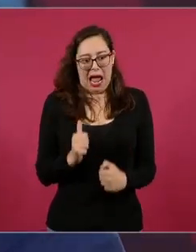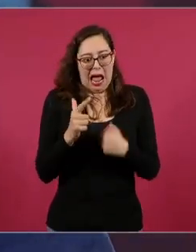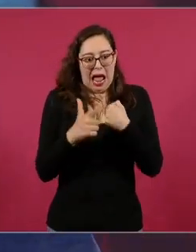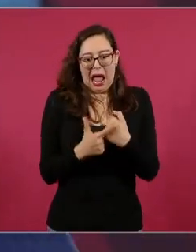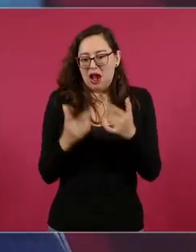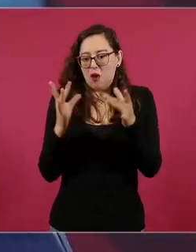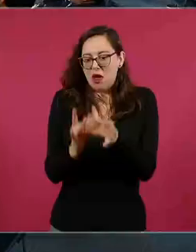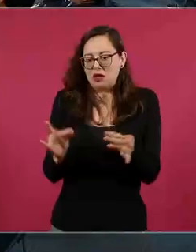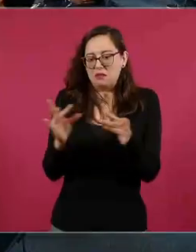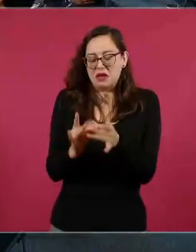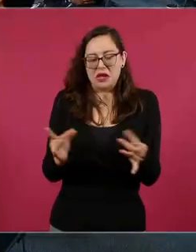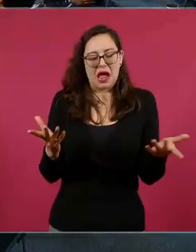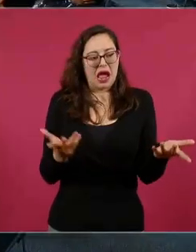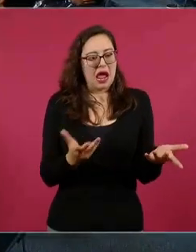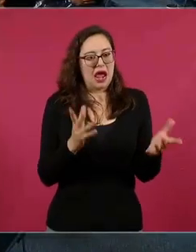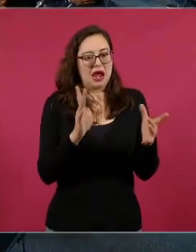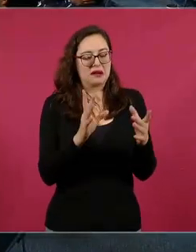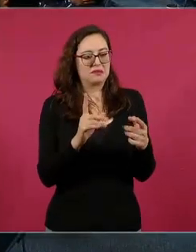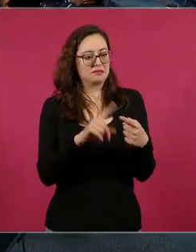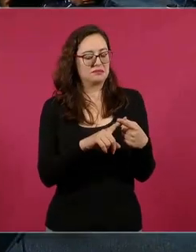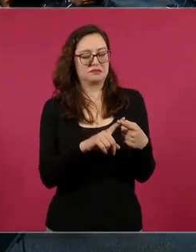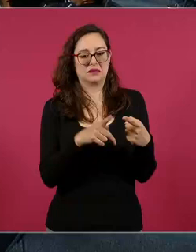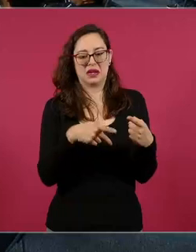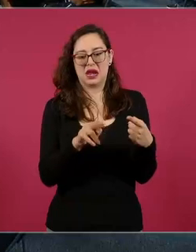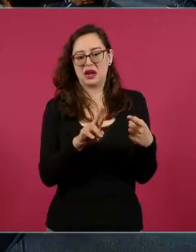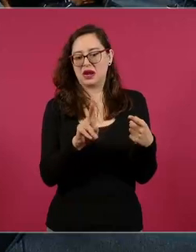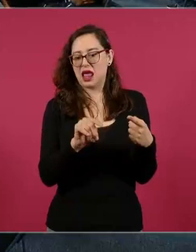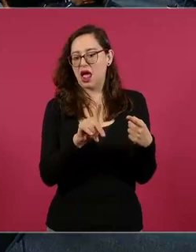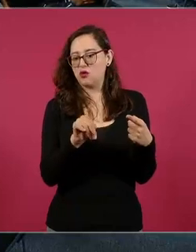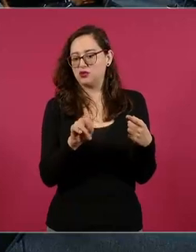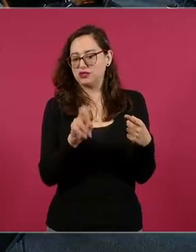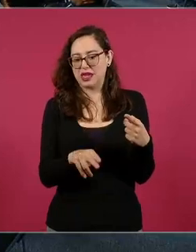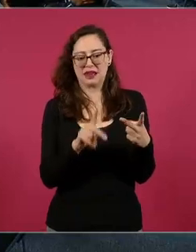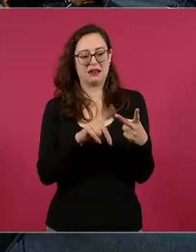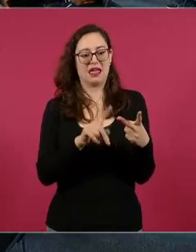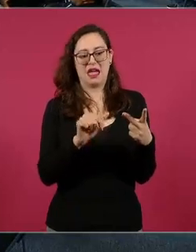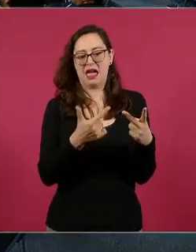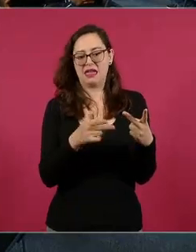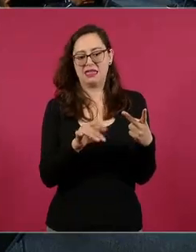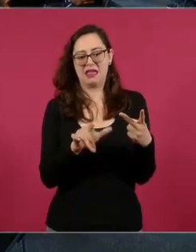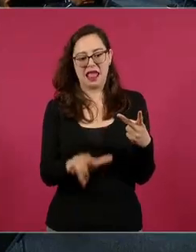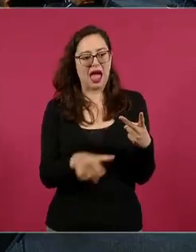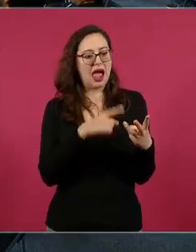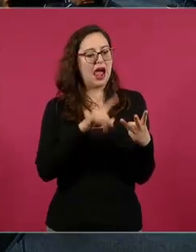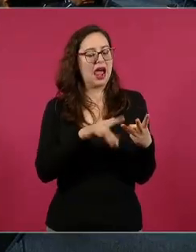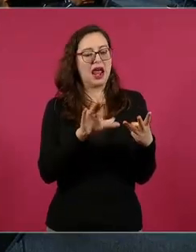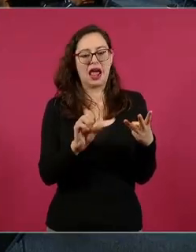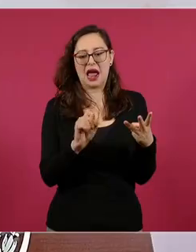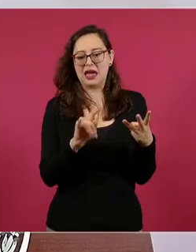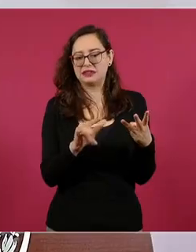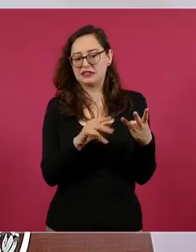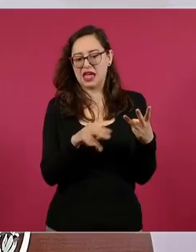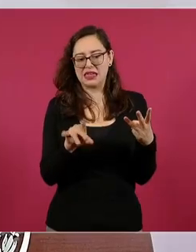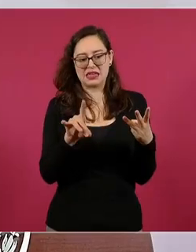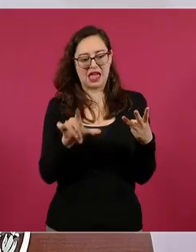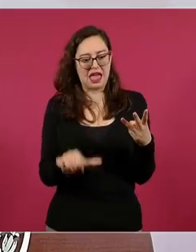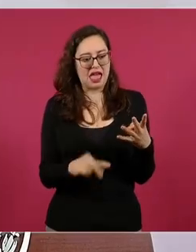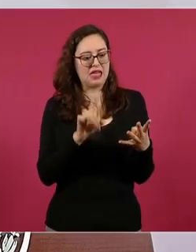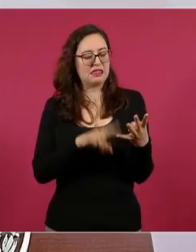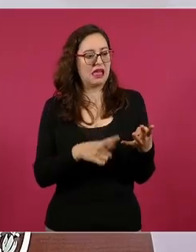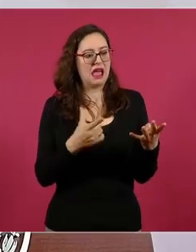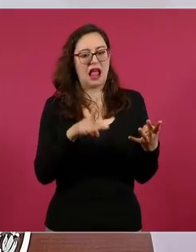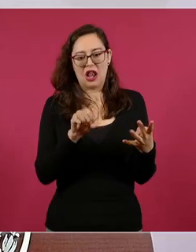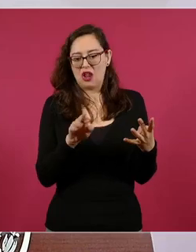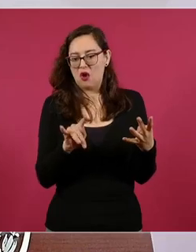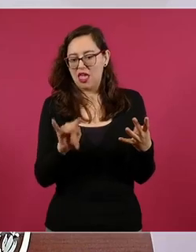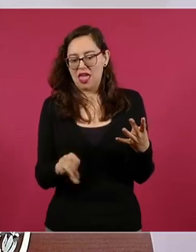Said, Aguilar Camín, Castañeda, que hiciera un reportaje Loré de